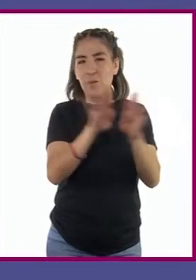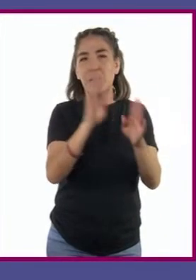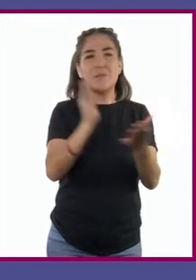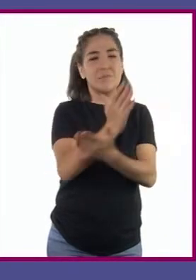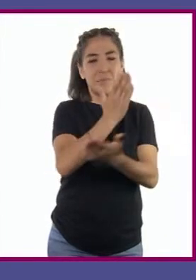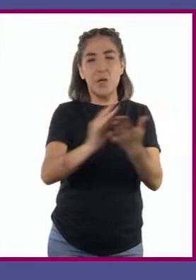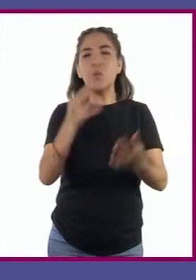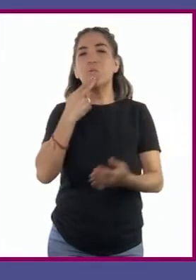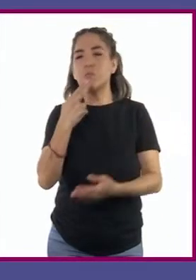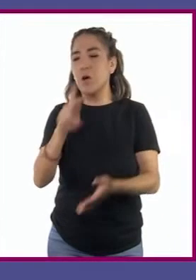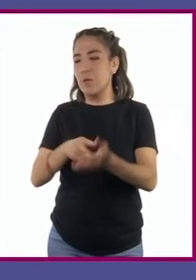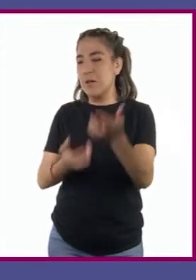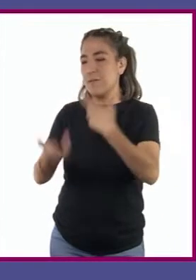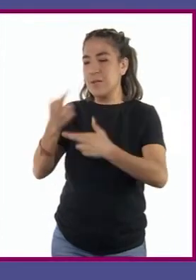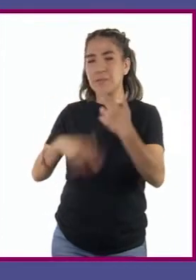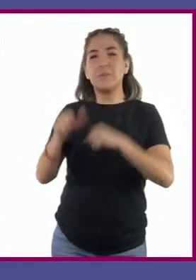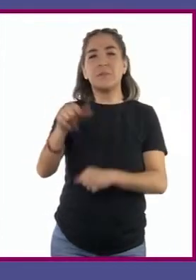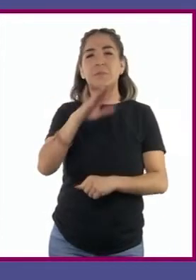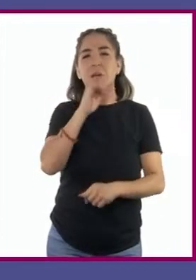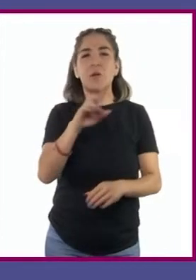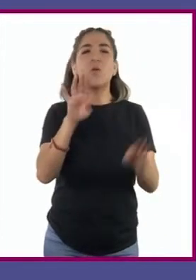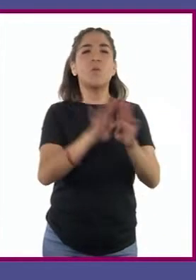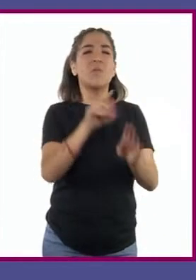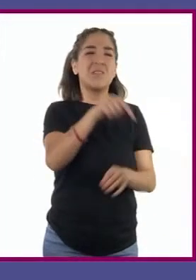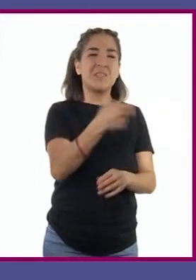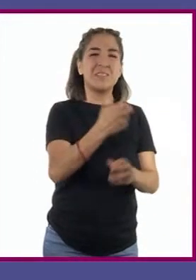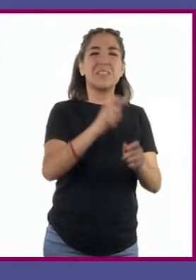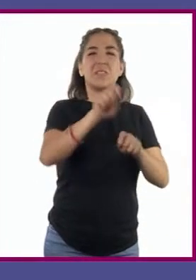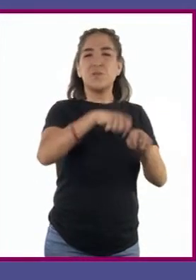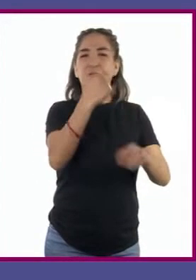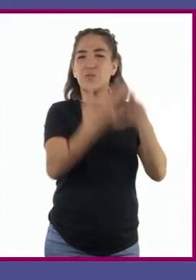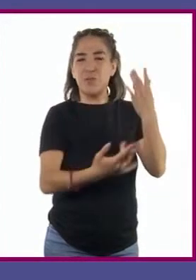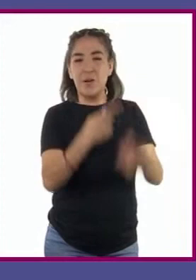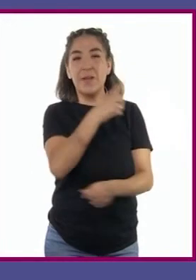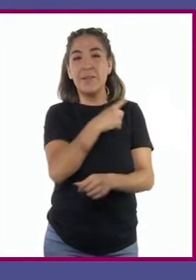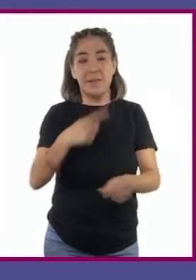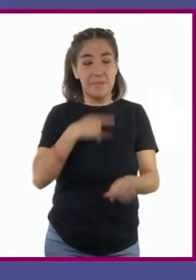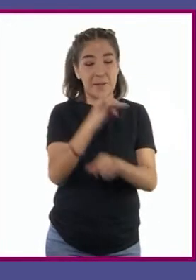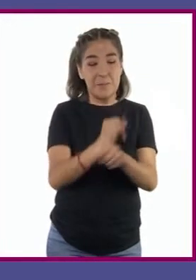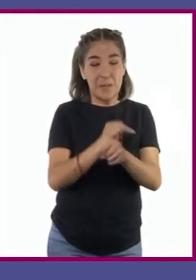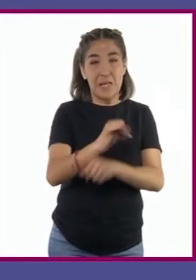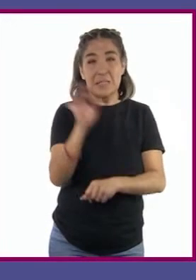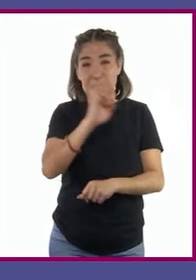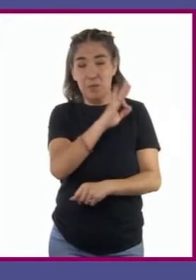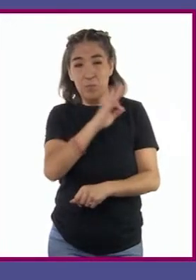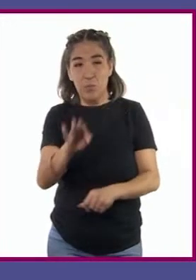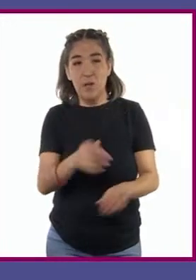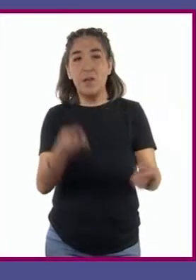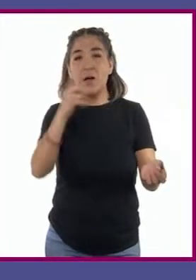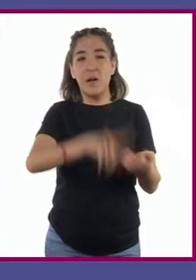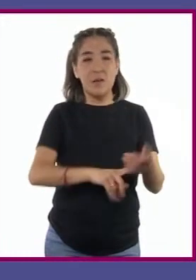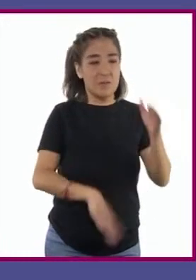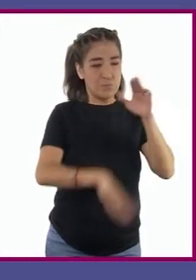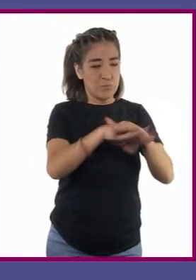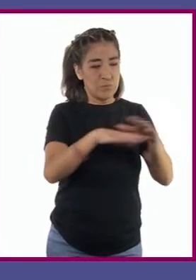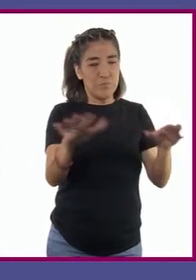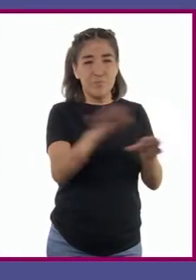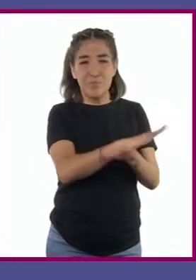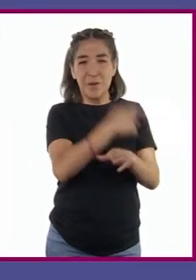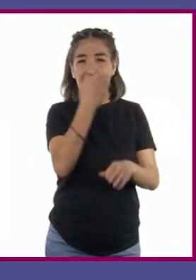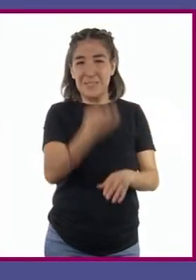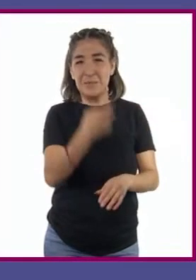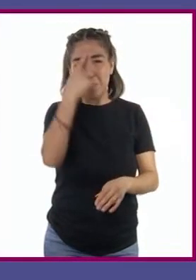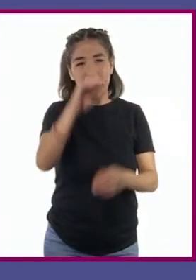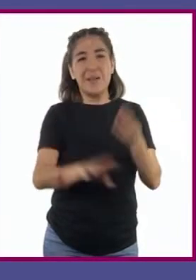la cantidad de residuos contaminantes. Investigar y gestionar si es viable el desarrollo de un relleno sanitario